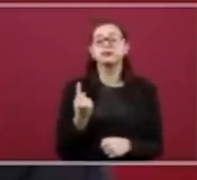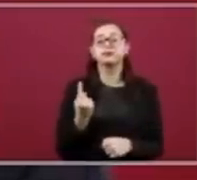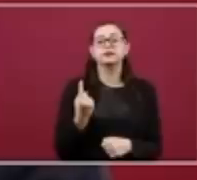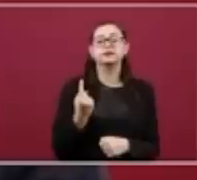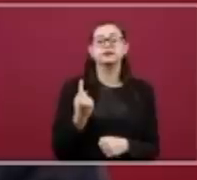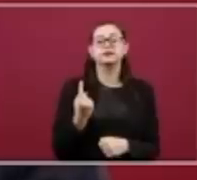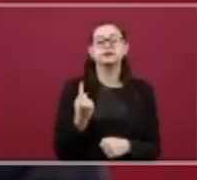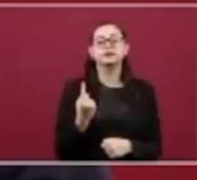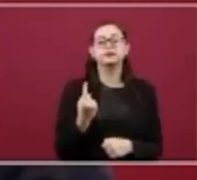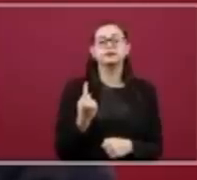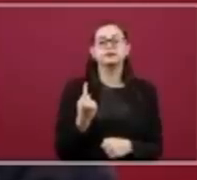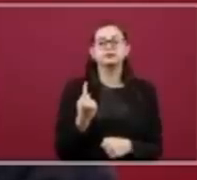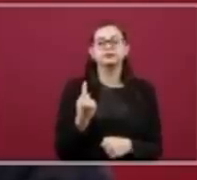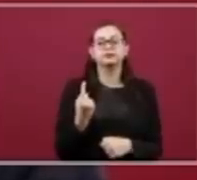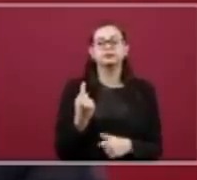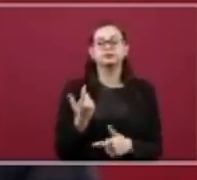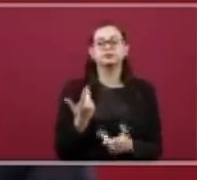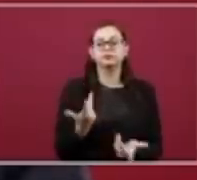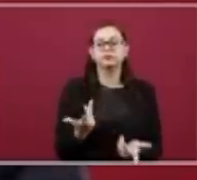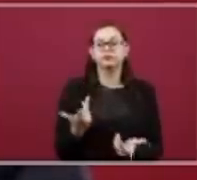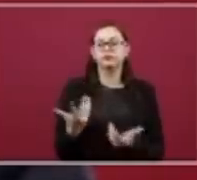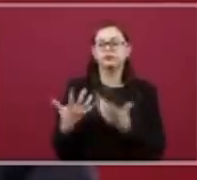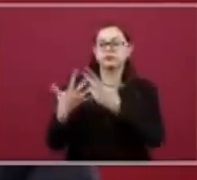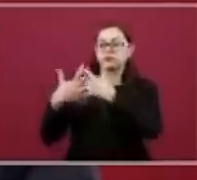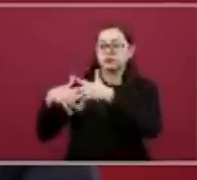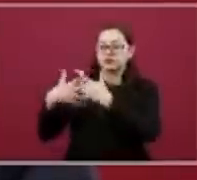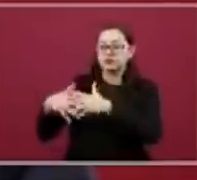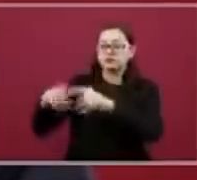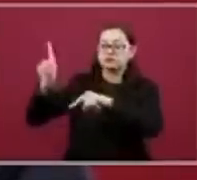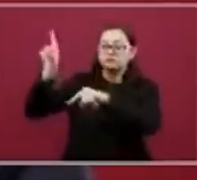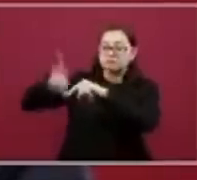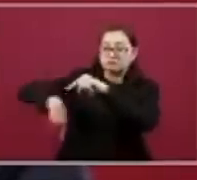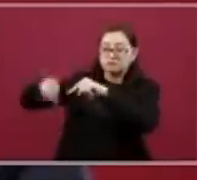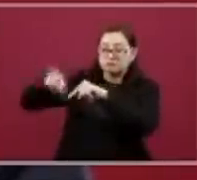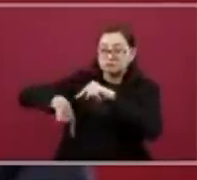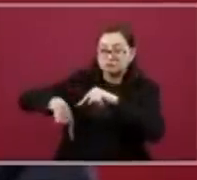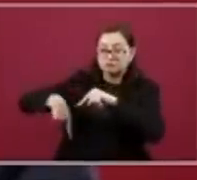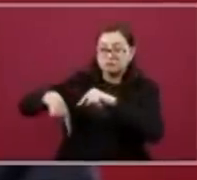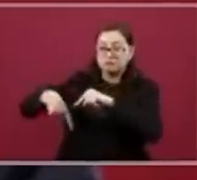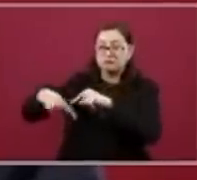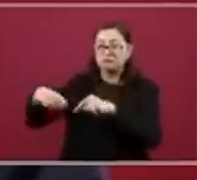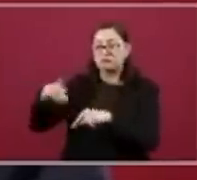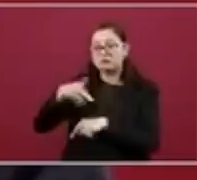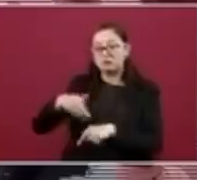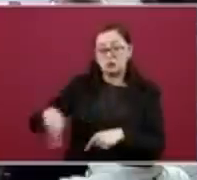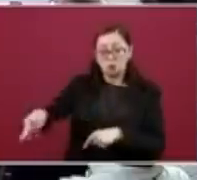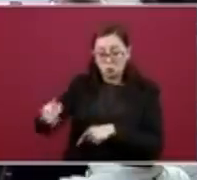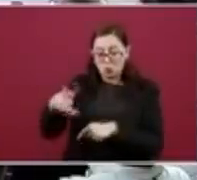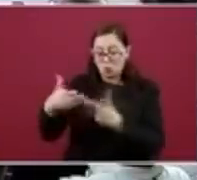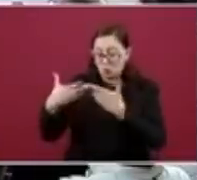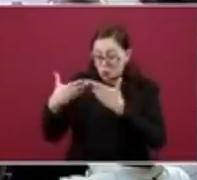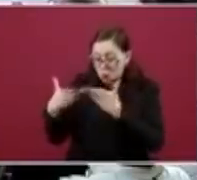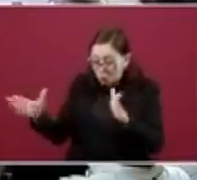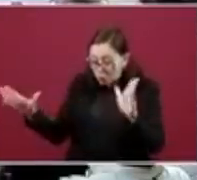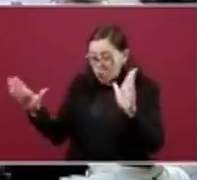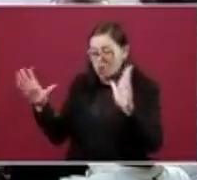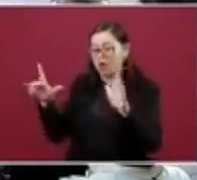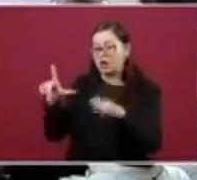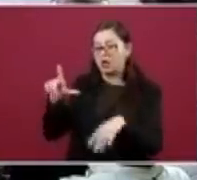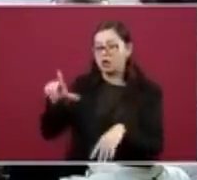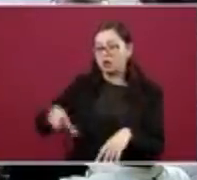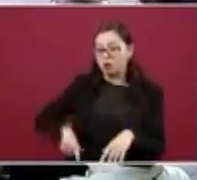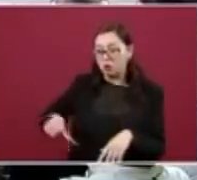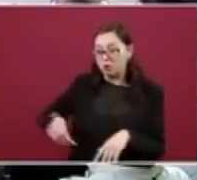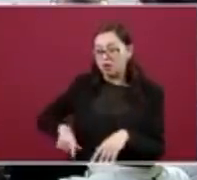en el plan de desmantelamiento de las empresas públicas se le dio